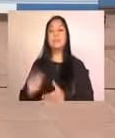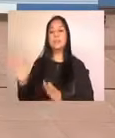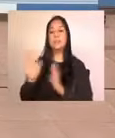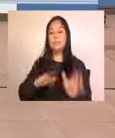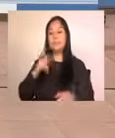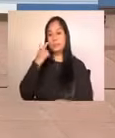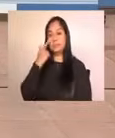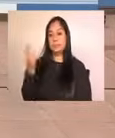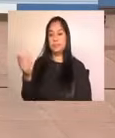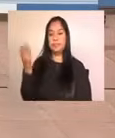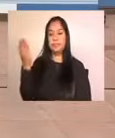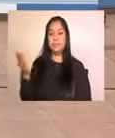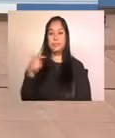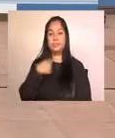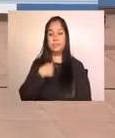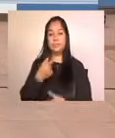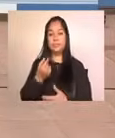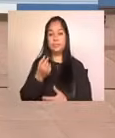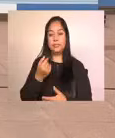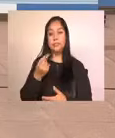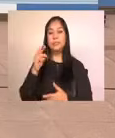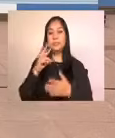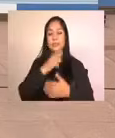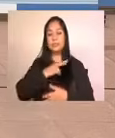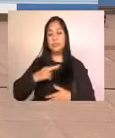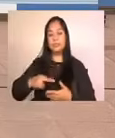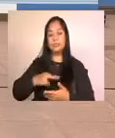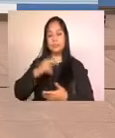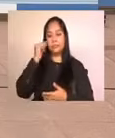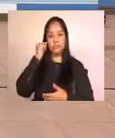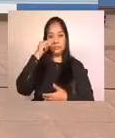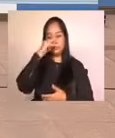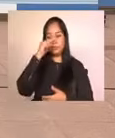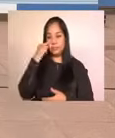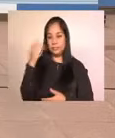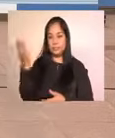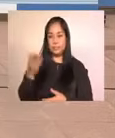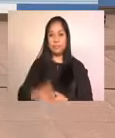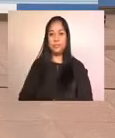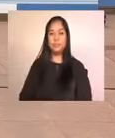pregunta la efectúa Isabel Ortiz, de República GT.